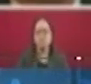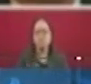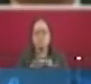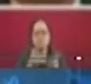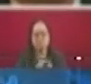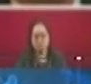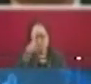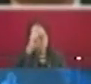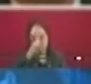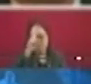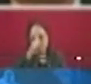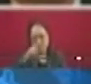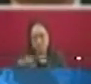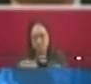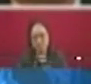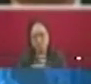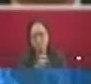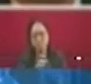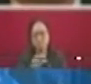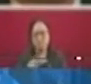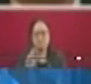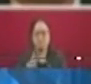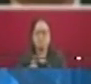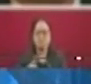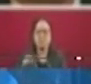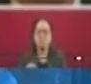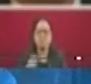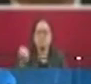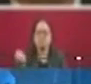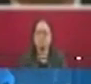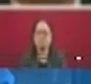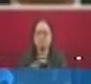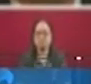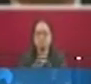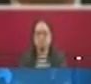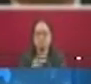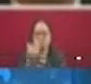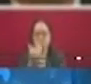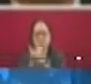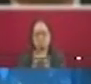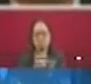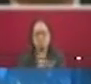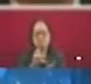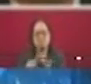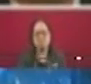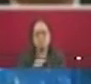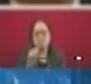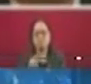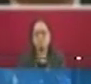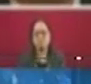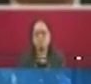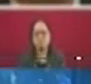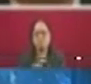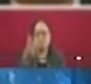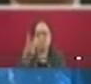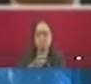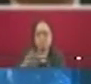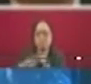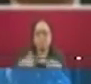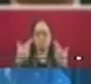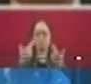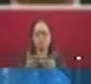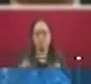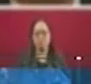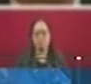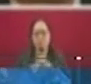un abrazo y a todo tu auditorio. Subes también una invitación para que se vengan a Baja California, un estado muy bonito. Oye, por cierto,